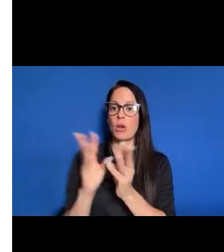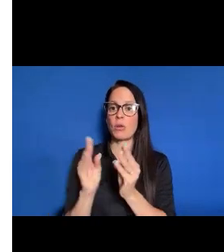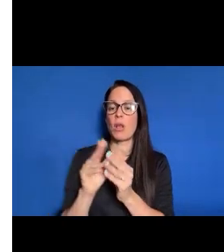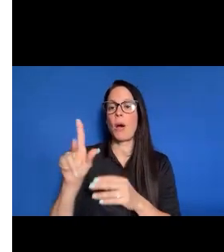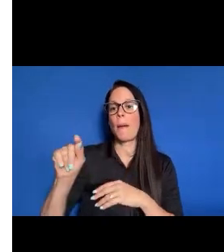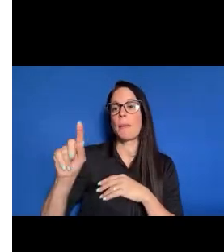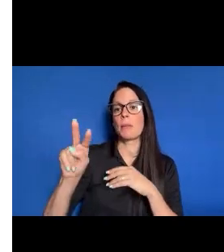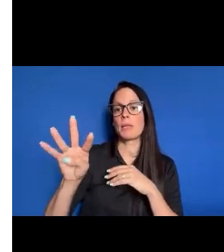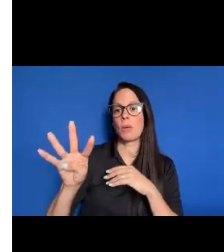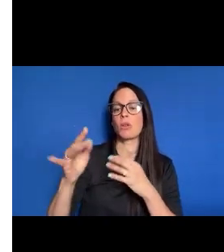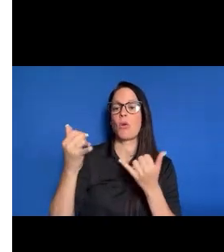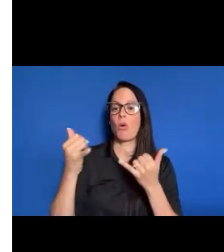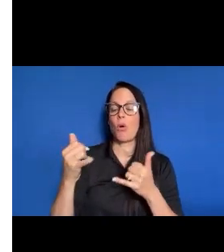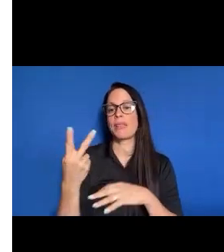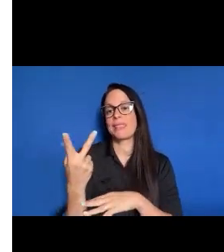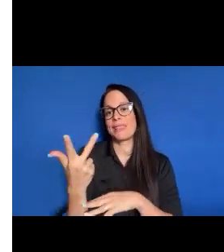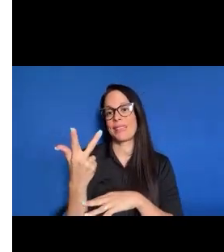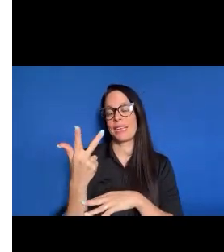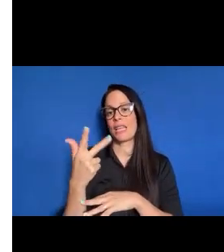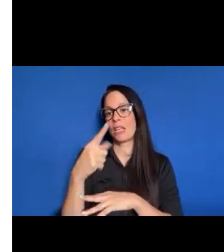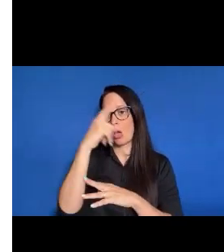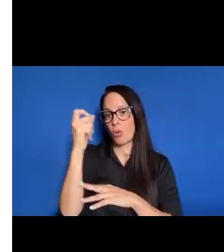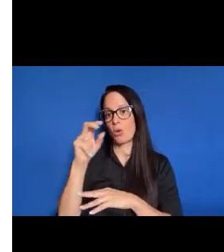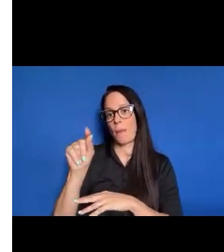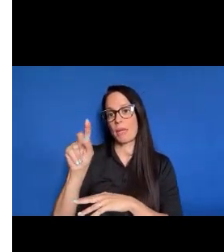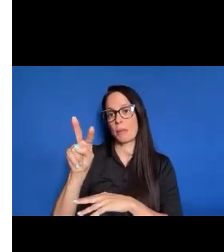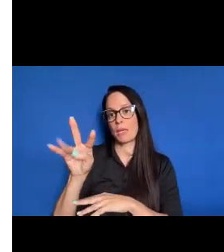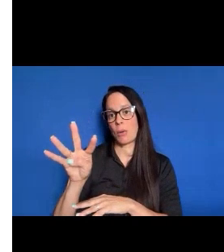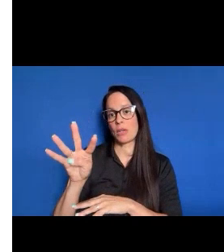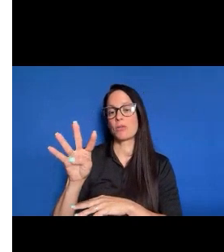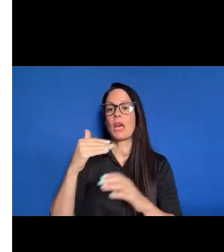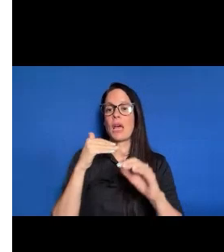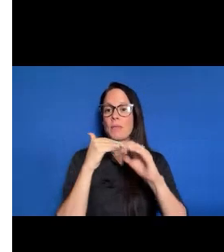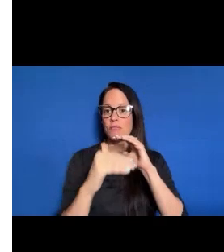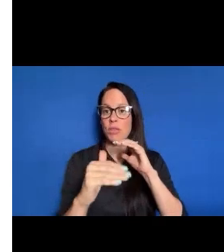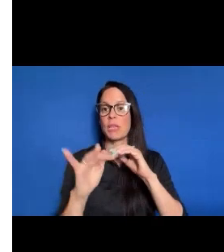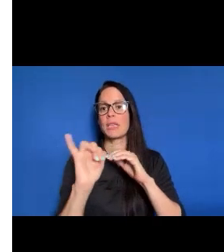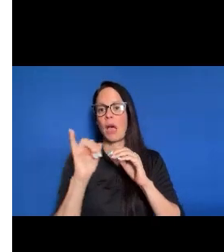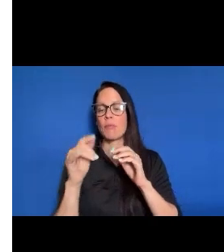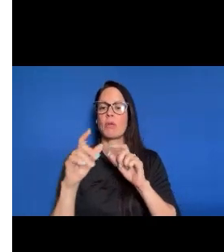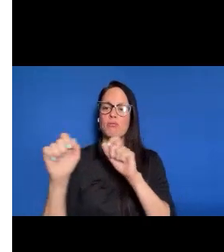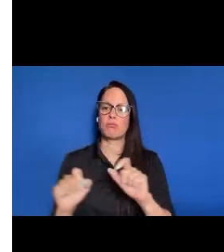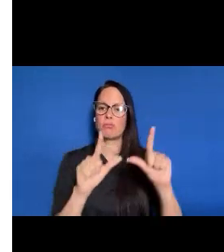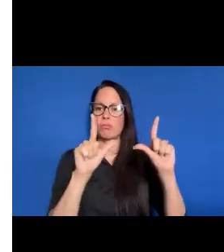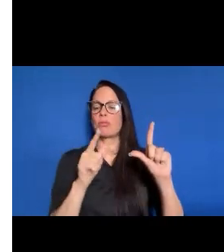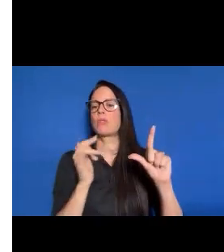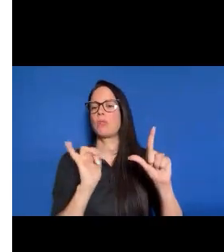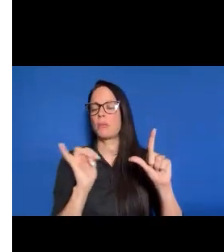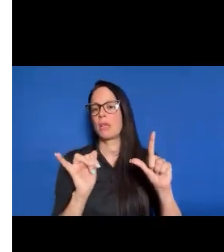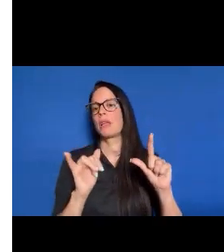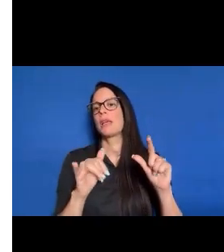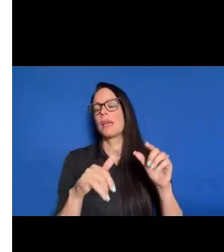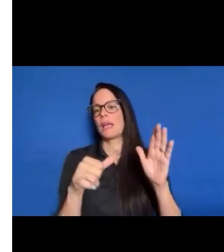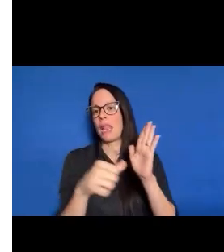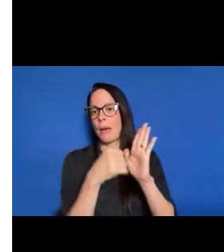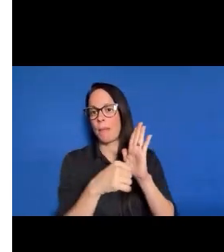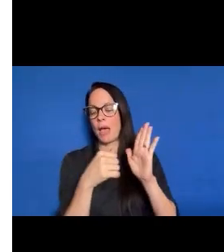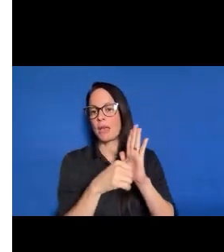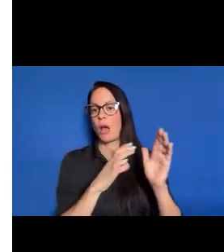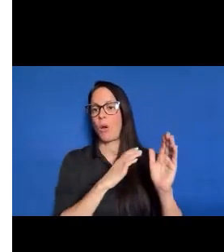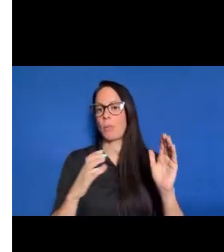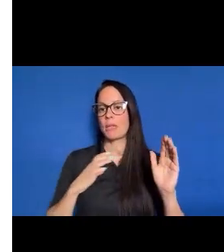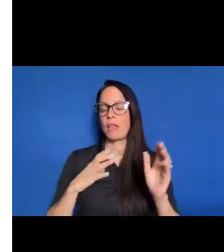del 2024, mediante correo electrónico y según publicado en la página web del Comité Asesor. Voy a, ¿verdad?, en un momento dado, como